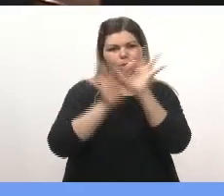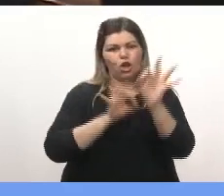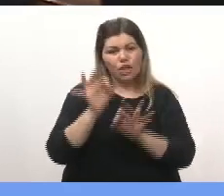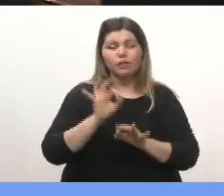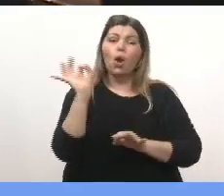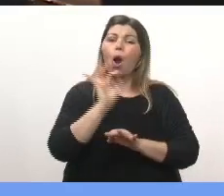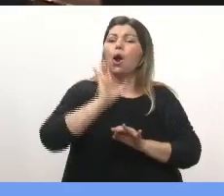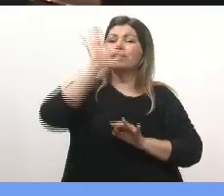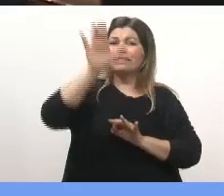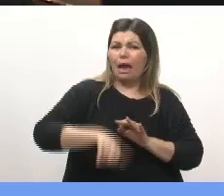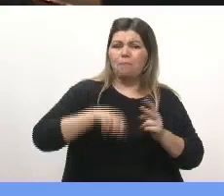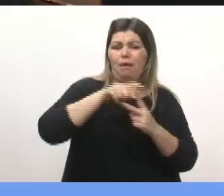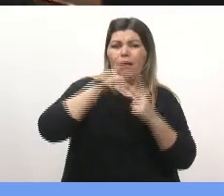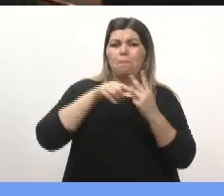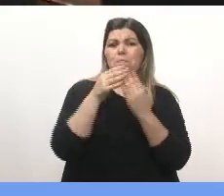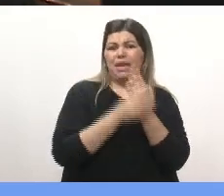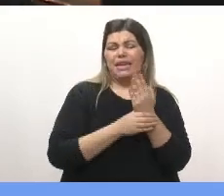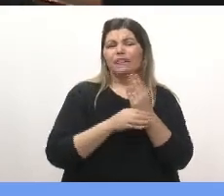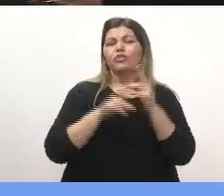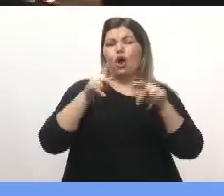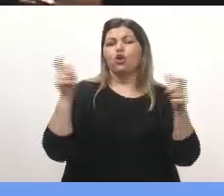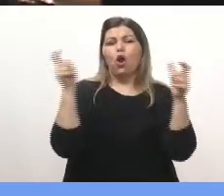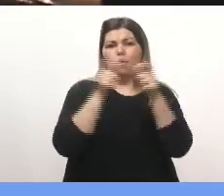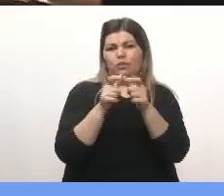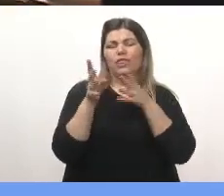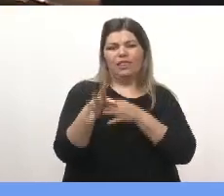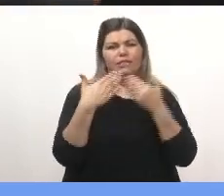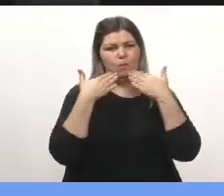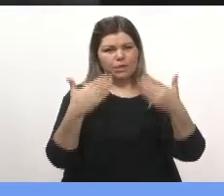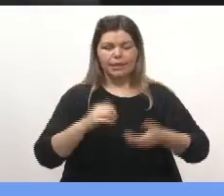la citación a estos ministros en el ámbito de la Comisión de Defensa. Muchas gracias. Gracias, senador.